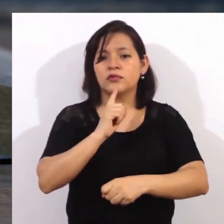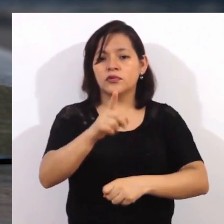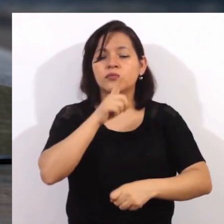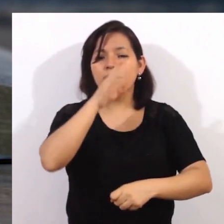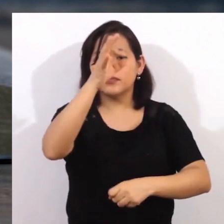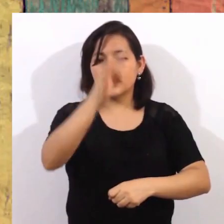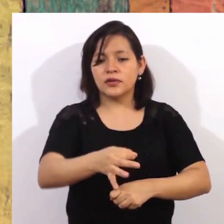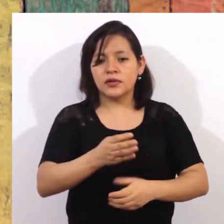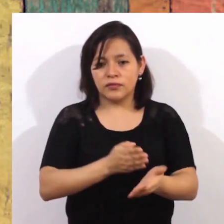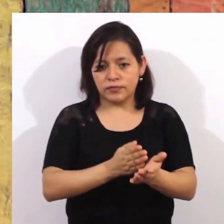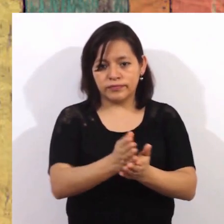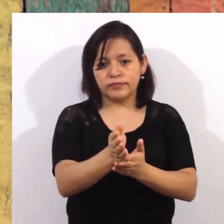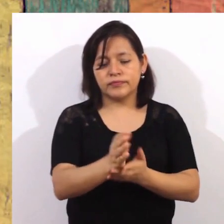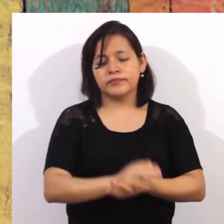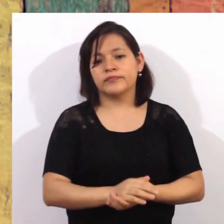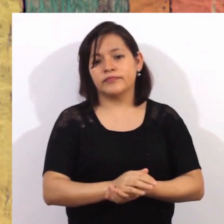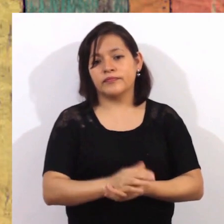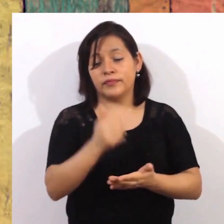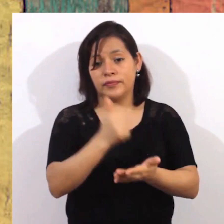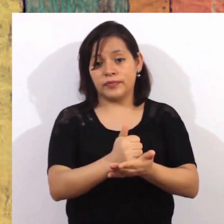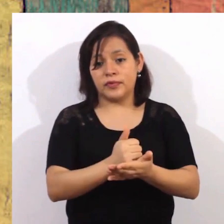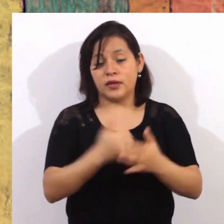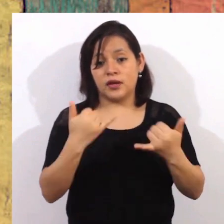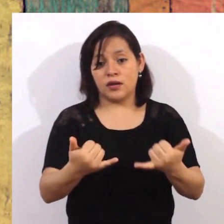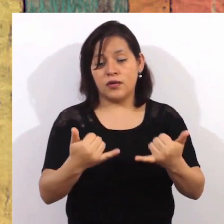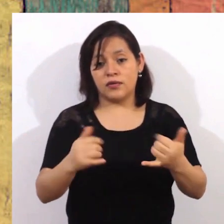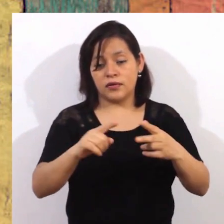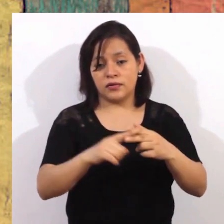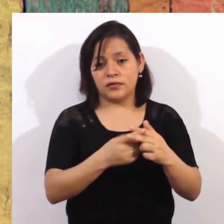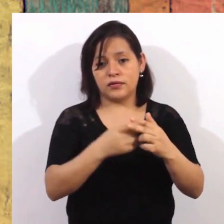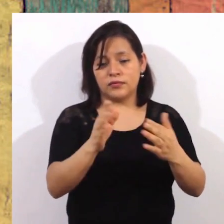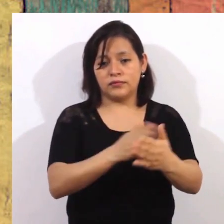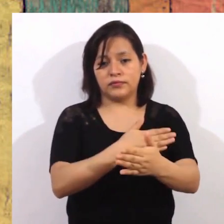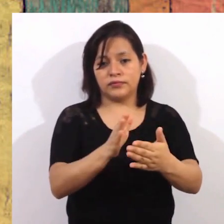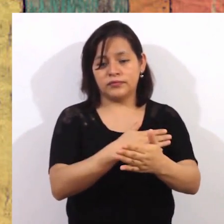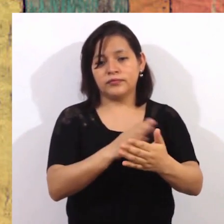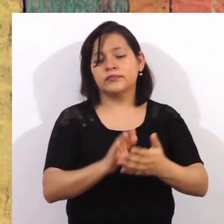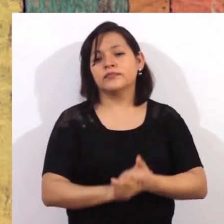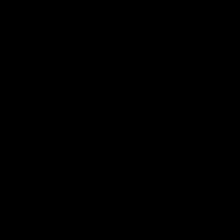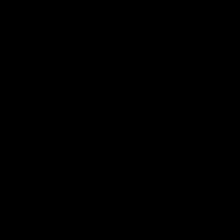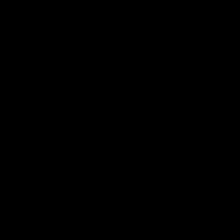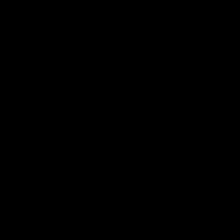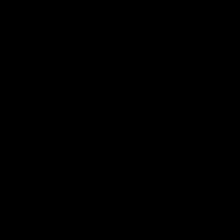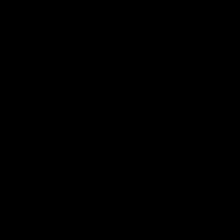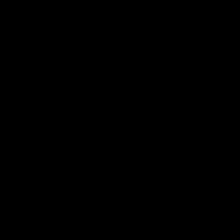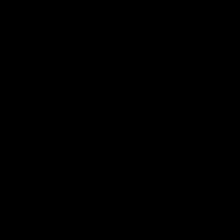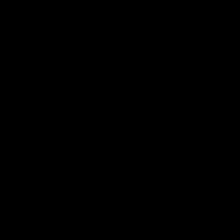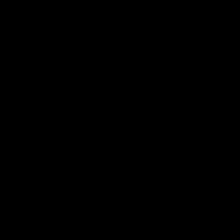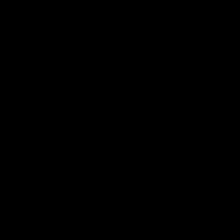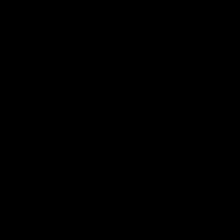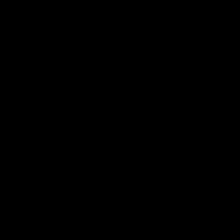y firmeza. Amados hermanos y amigos, oremos al Señor a través de este tiempo de alabanza.